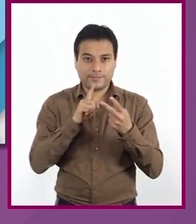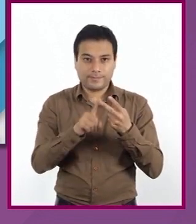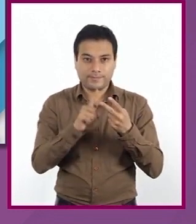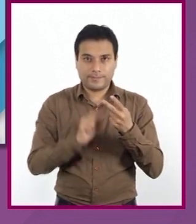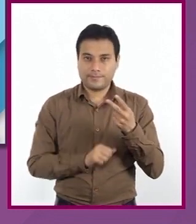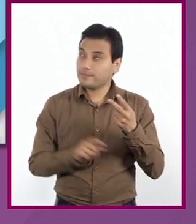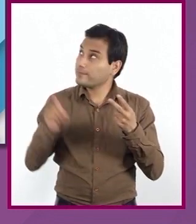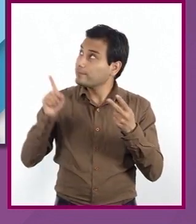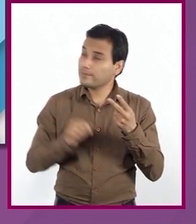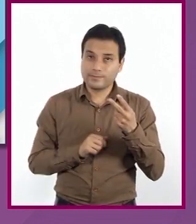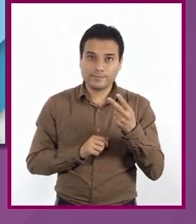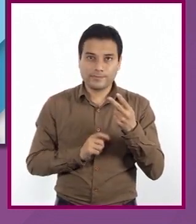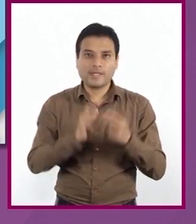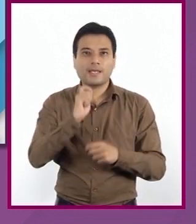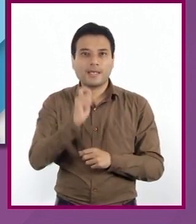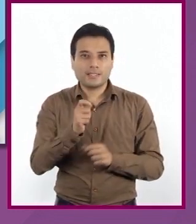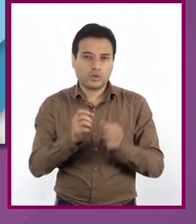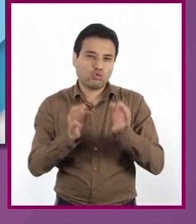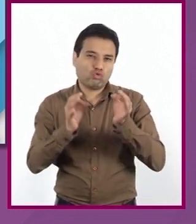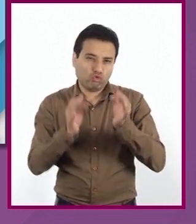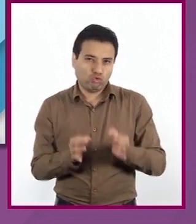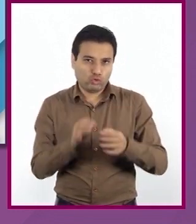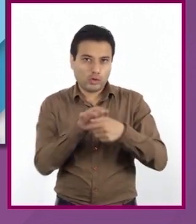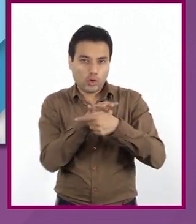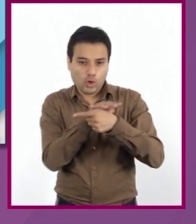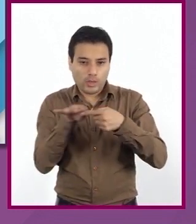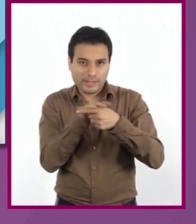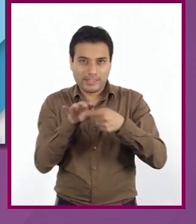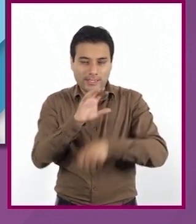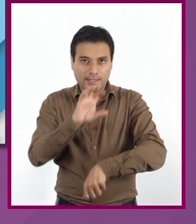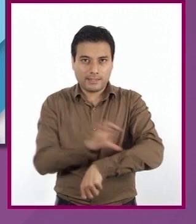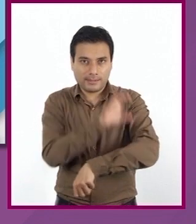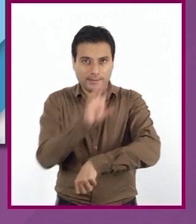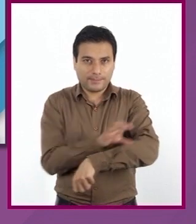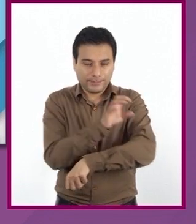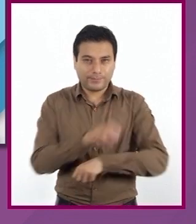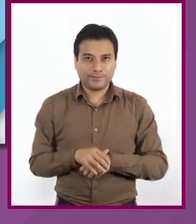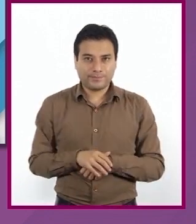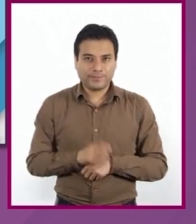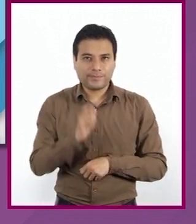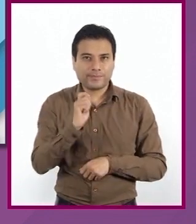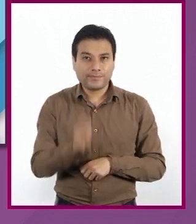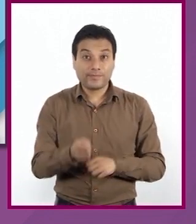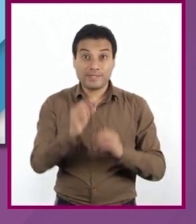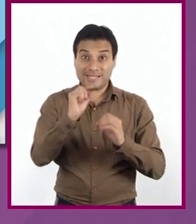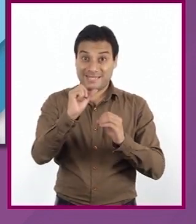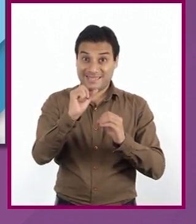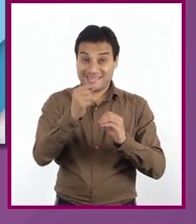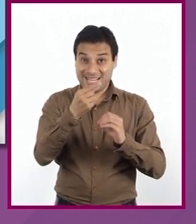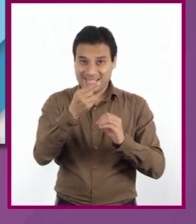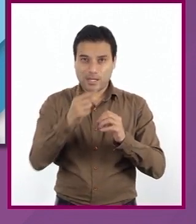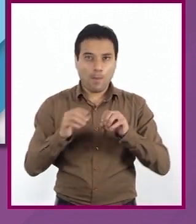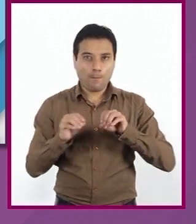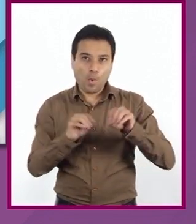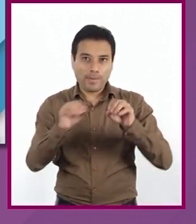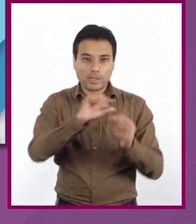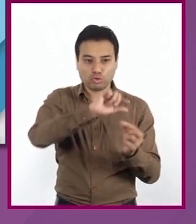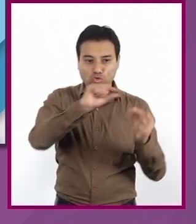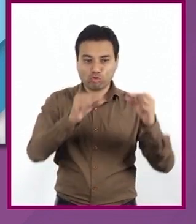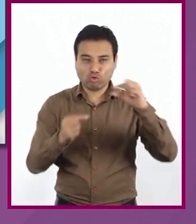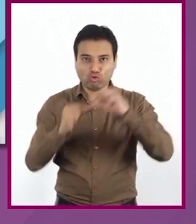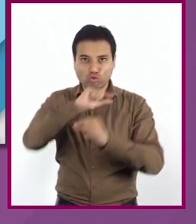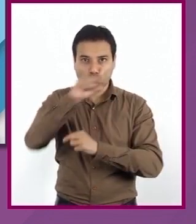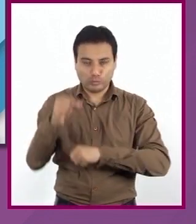nombre correcto es corriente eléctrica, es el fenómeno por el cual los electrones se trasladan de un lugar a